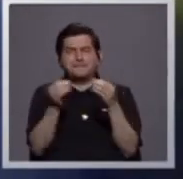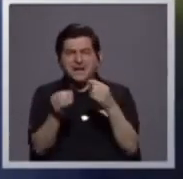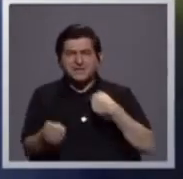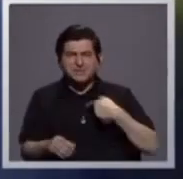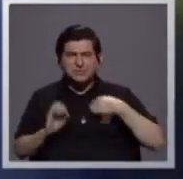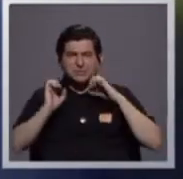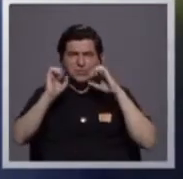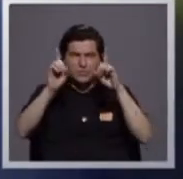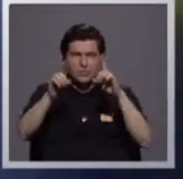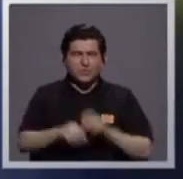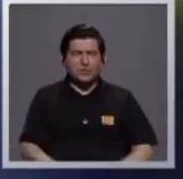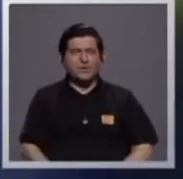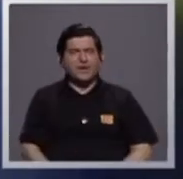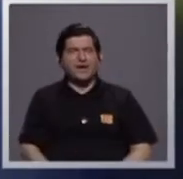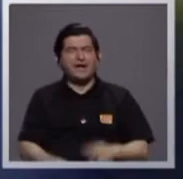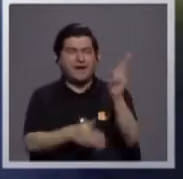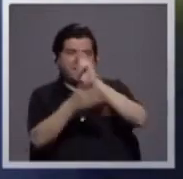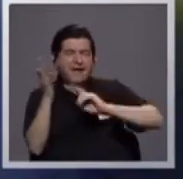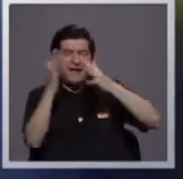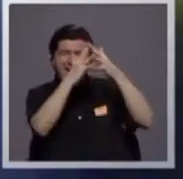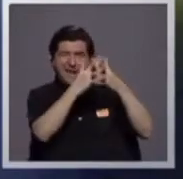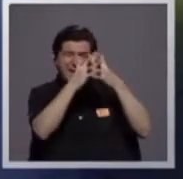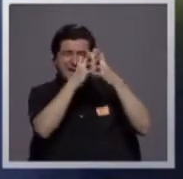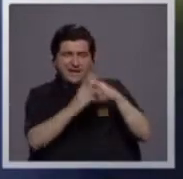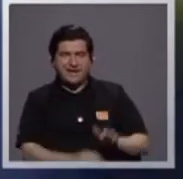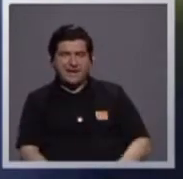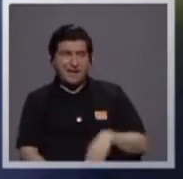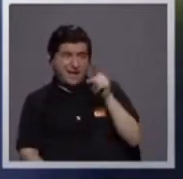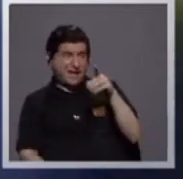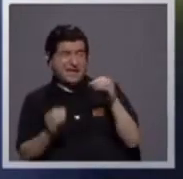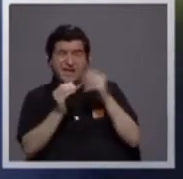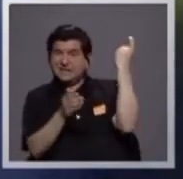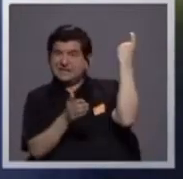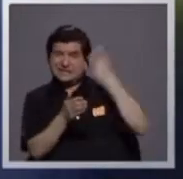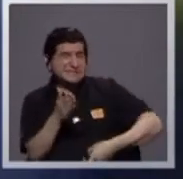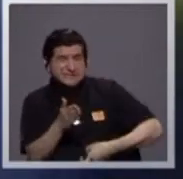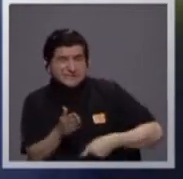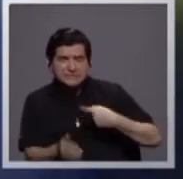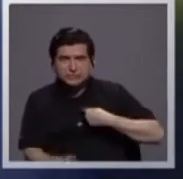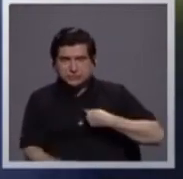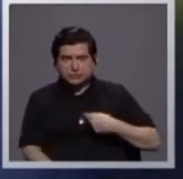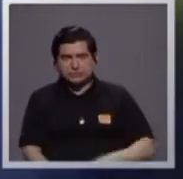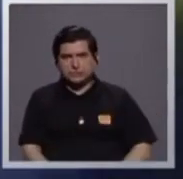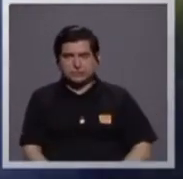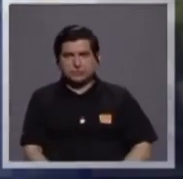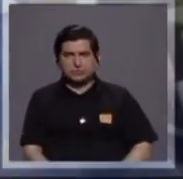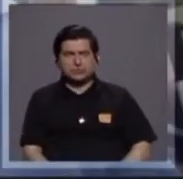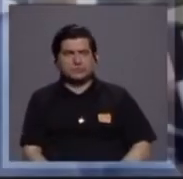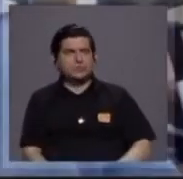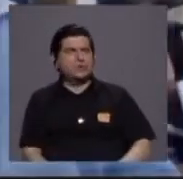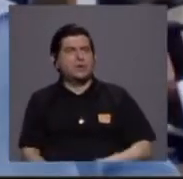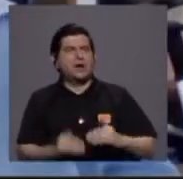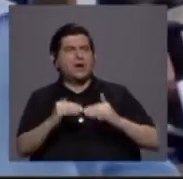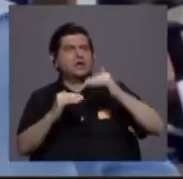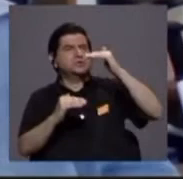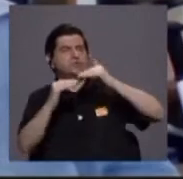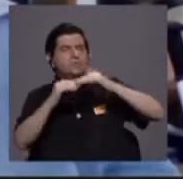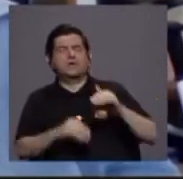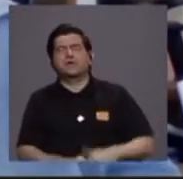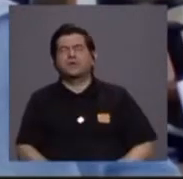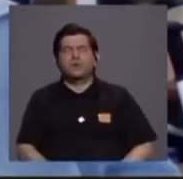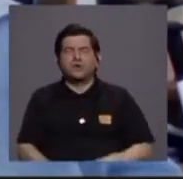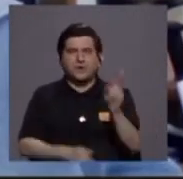en la academia norteamericana, ¿no? Creo que la academia norteamericana es mucho más rígida, ¿no? Si uno va al top 30, 40 de las universidades